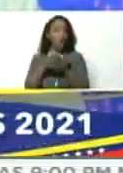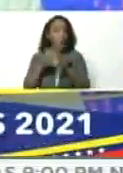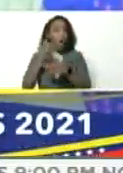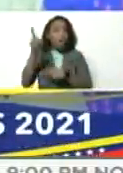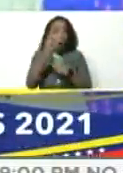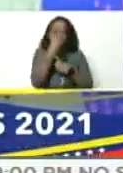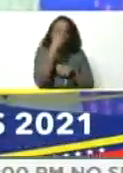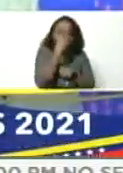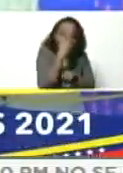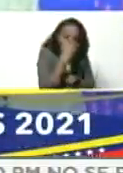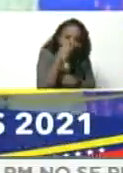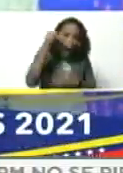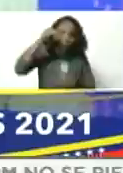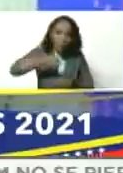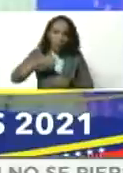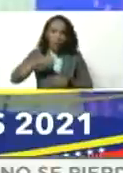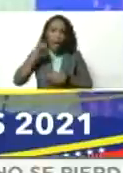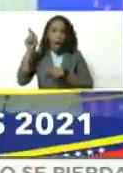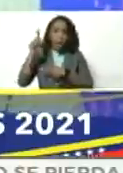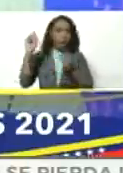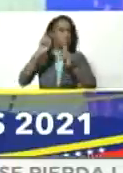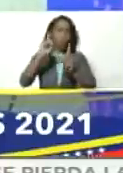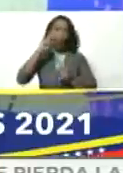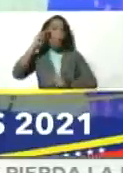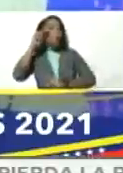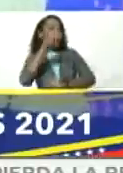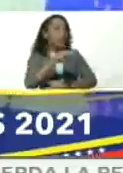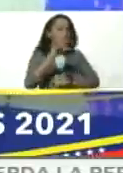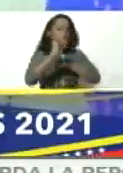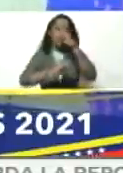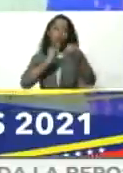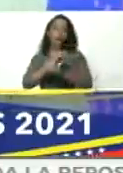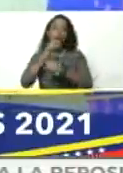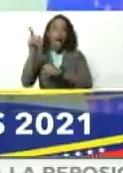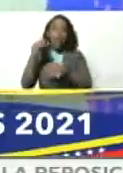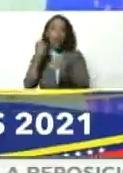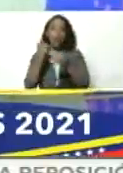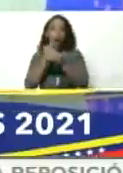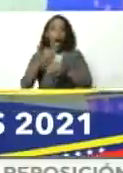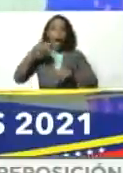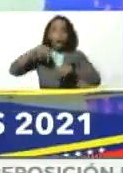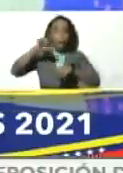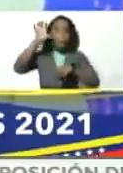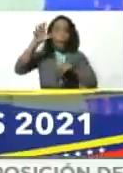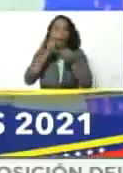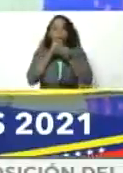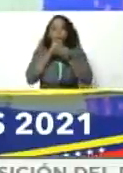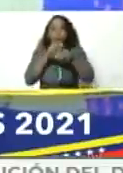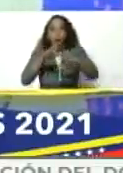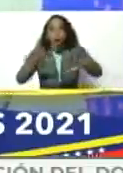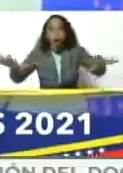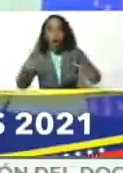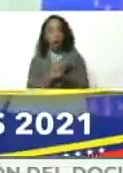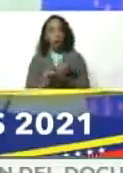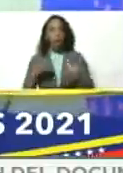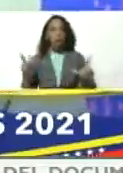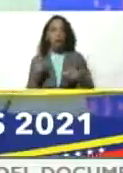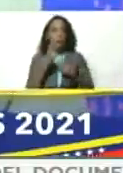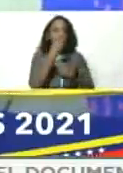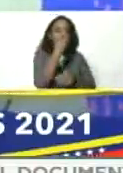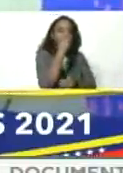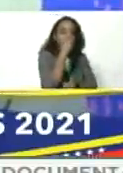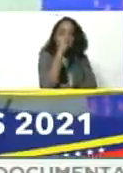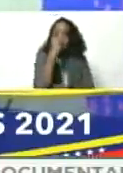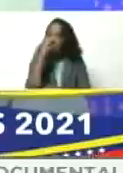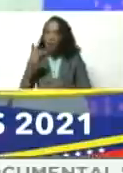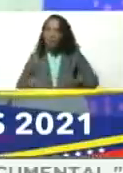espías, eso no eran observadores internacionales, andaban por el país desplegados libremente, espiando la